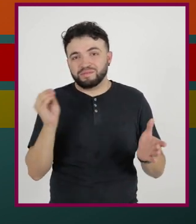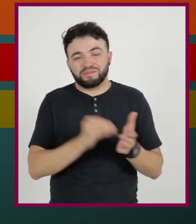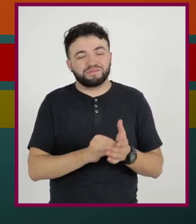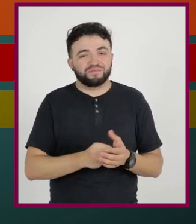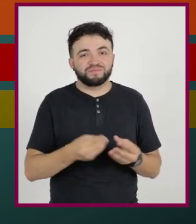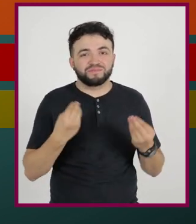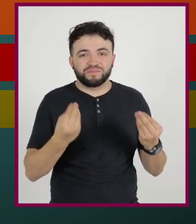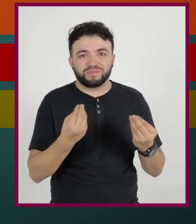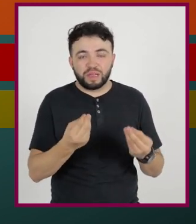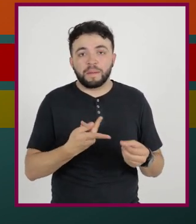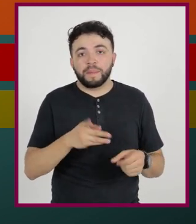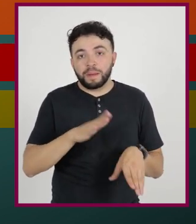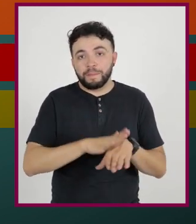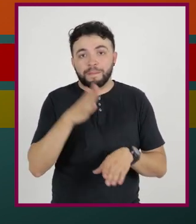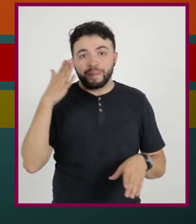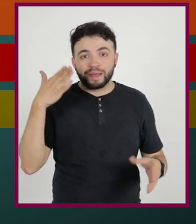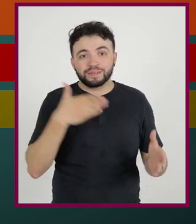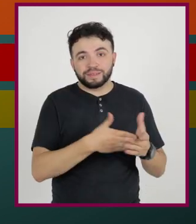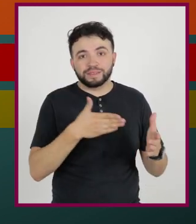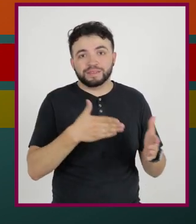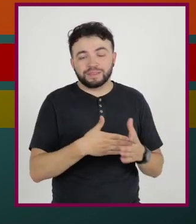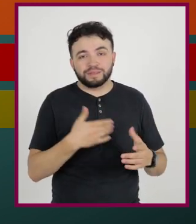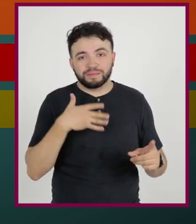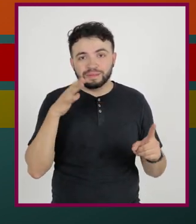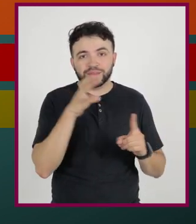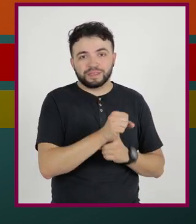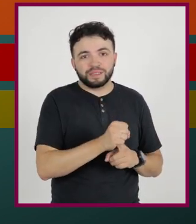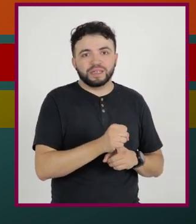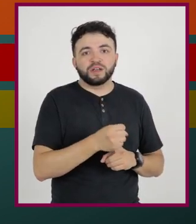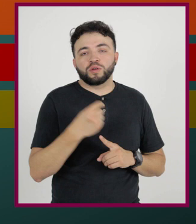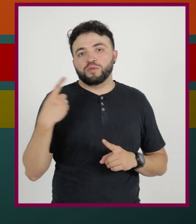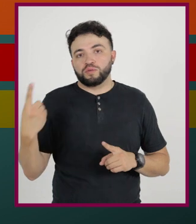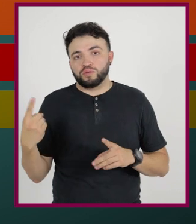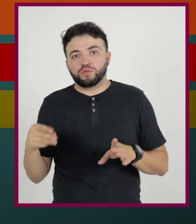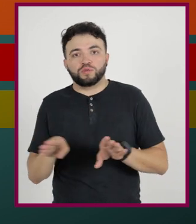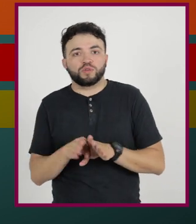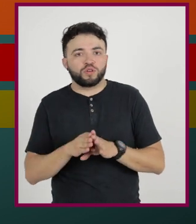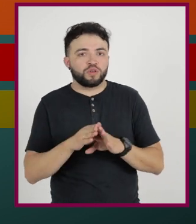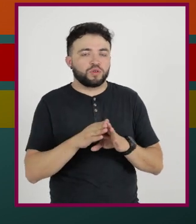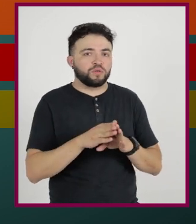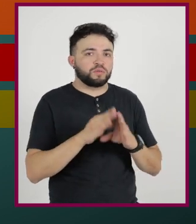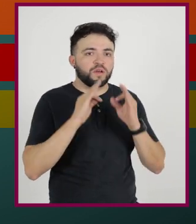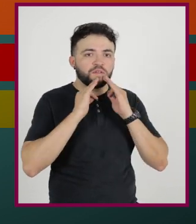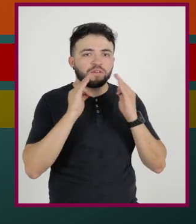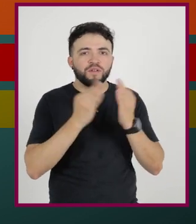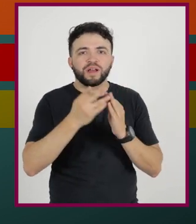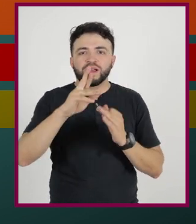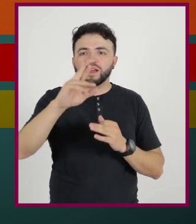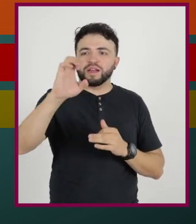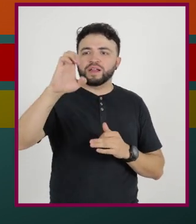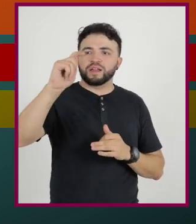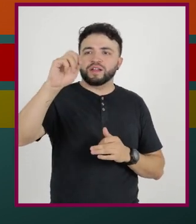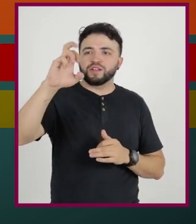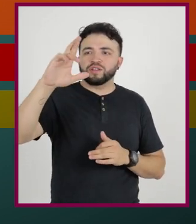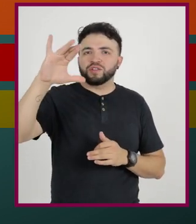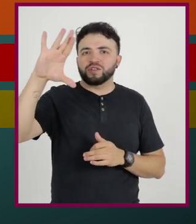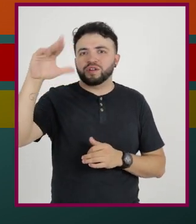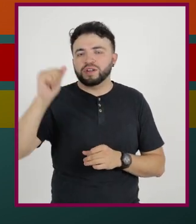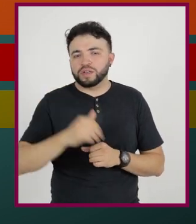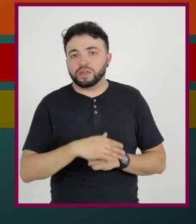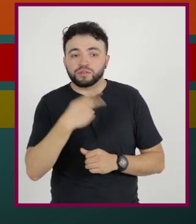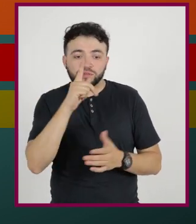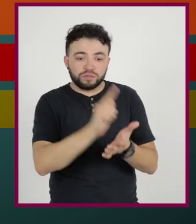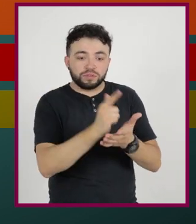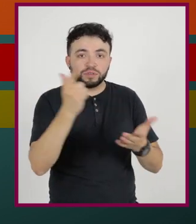varios, pero en realidad es lo más evidente y lo que nos atrapa. Por un lado, se trata de lo que se conoce como figuras retóricas, o sea, los